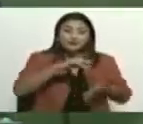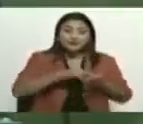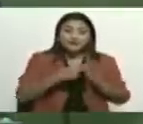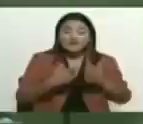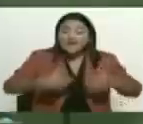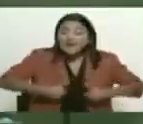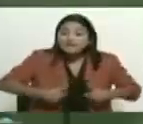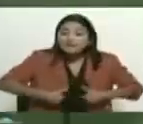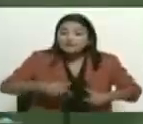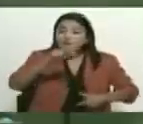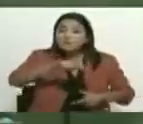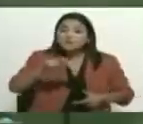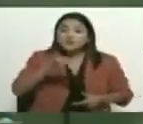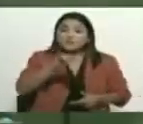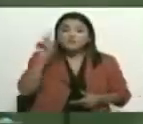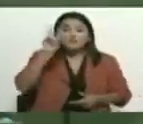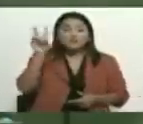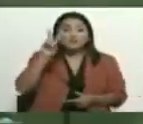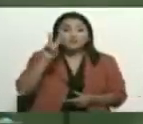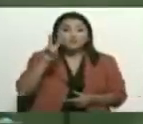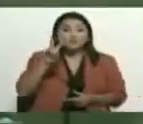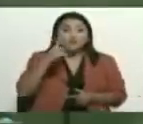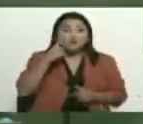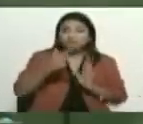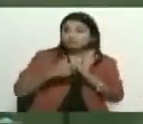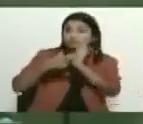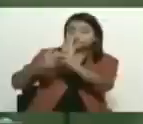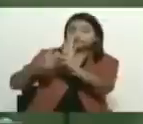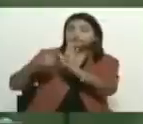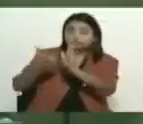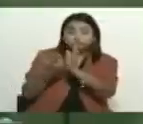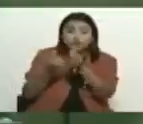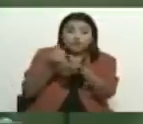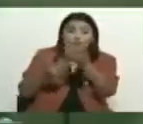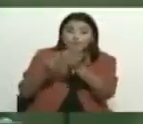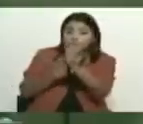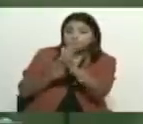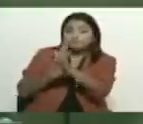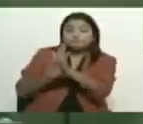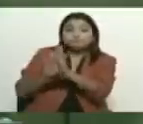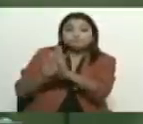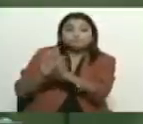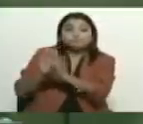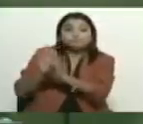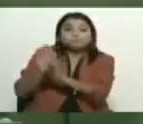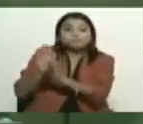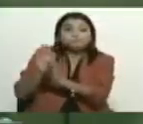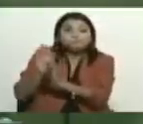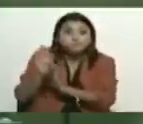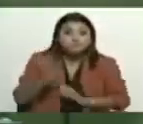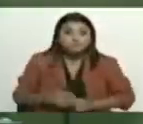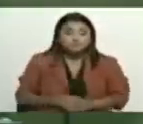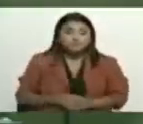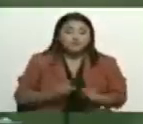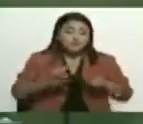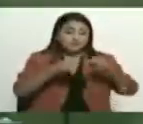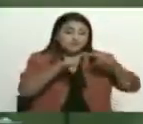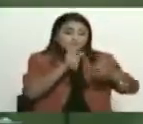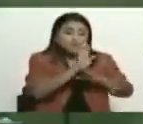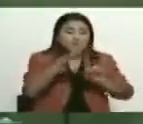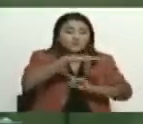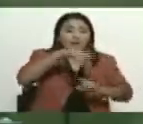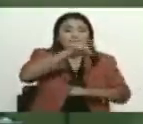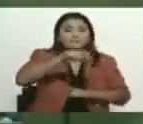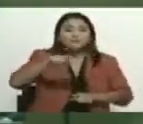con esfuerzo propio, nos han convertido en referente regional de crecimiento económico sin nunca haber dejado de lado lo esencial, la protección de